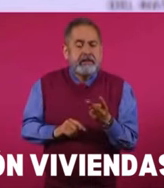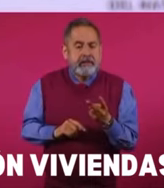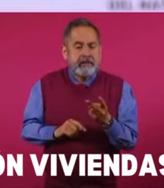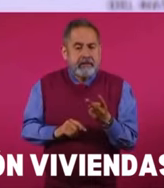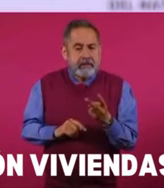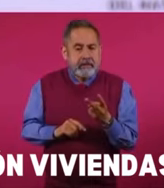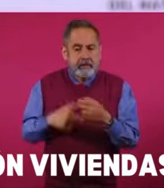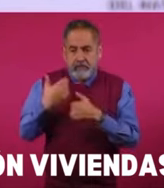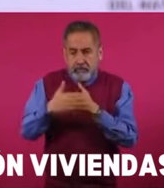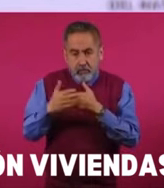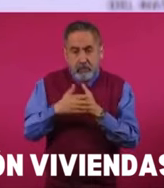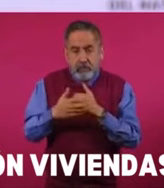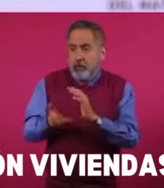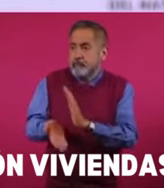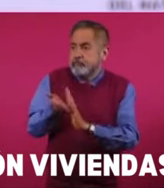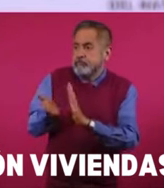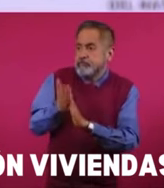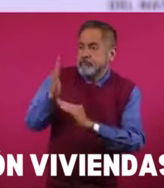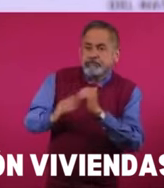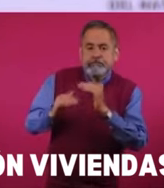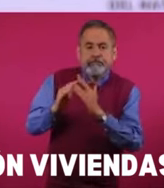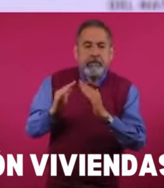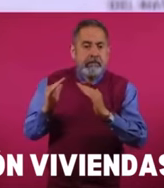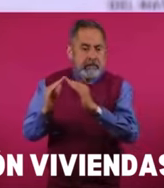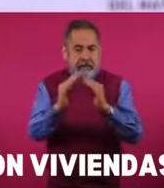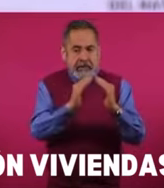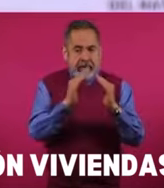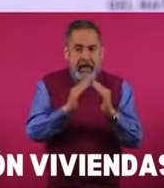Se van a construir viviendas para trabajadores